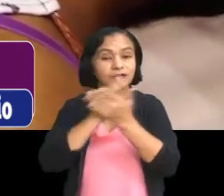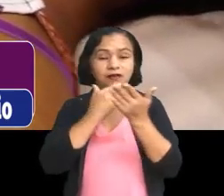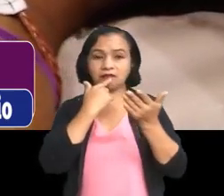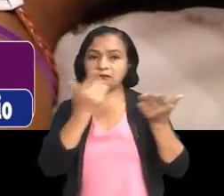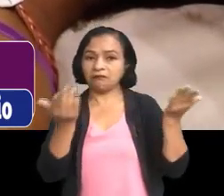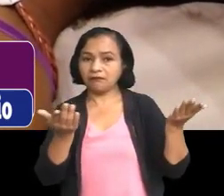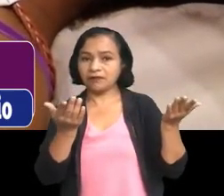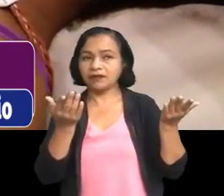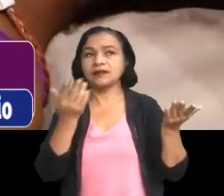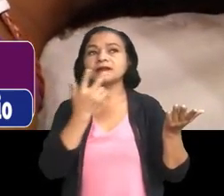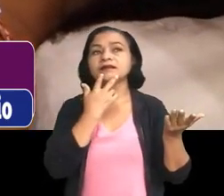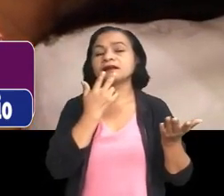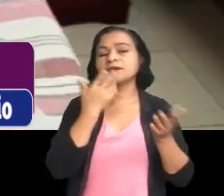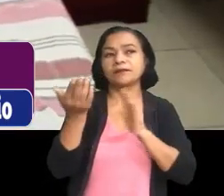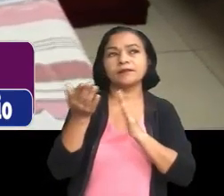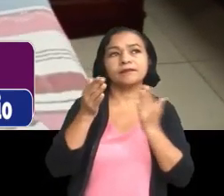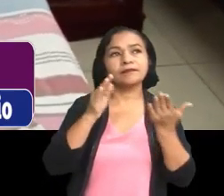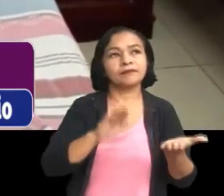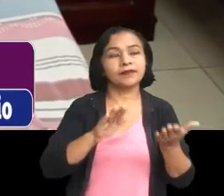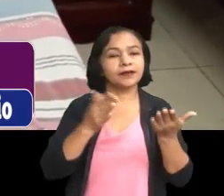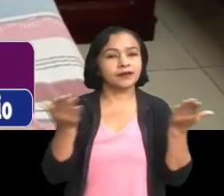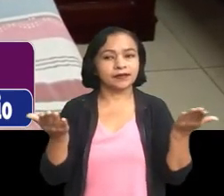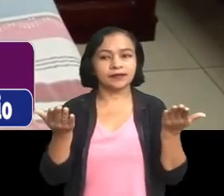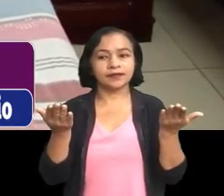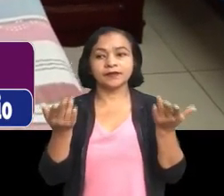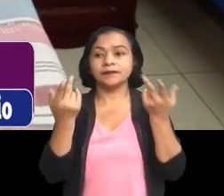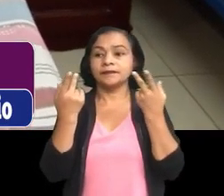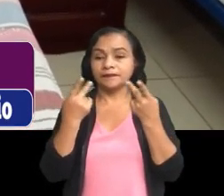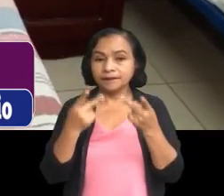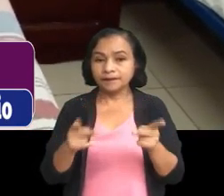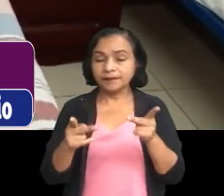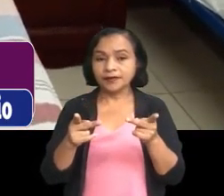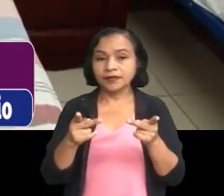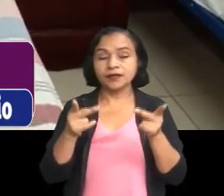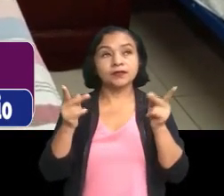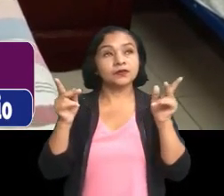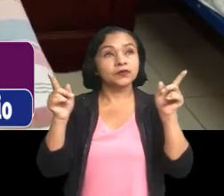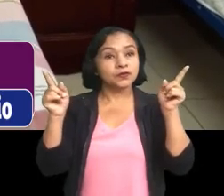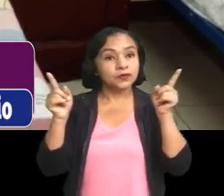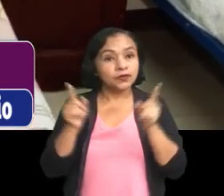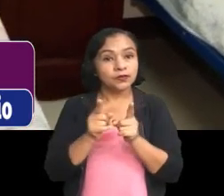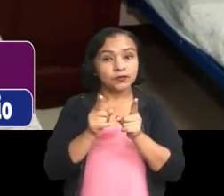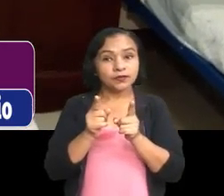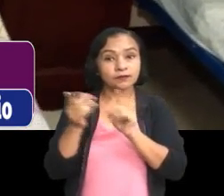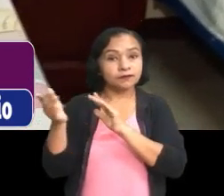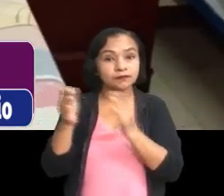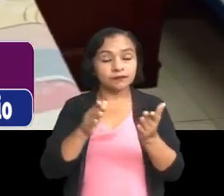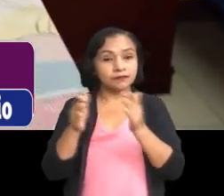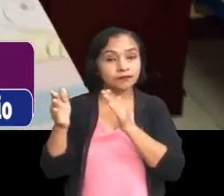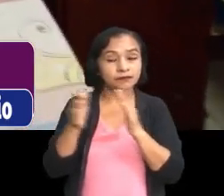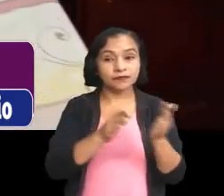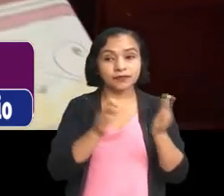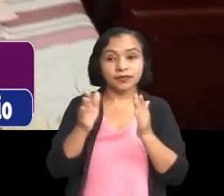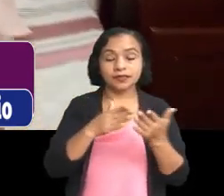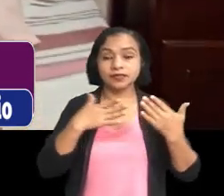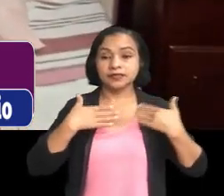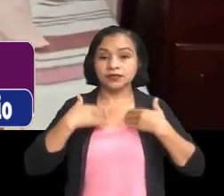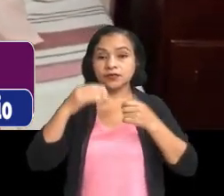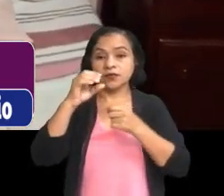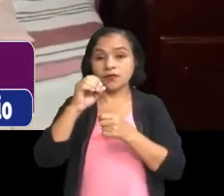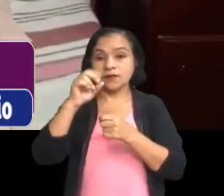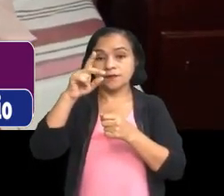pero todavía no se ha erradicado la muerte en materno infantil. Sin embargo, la reducción indica, según los indicadores de salud de la OPS